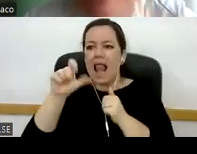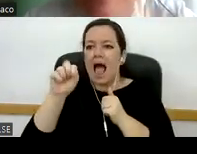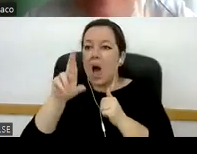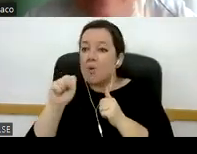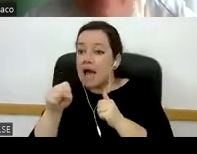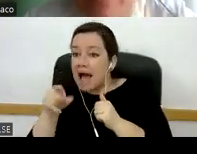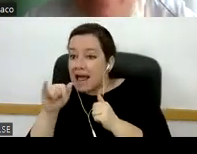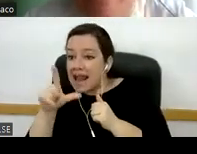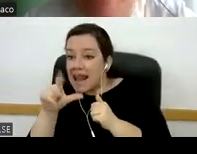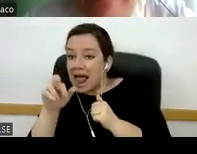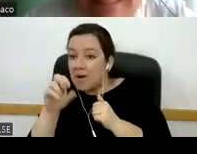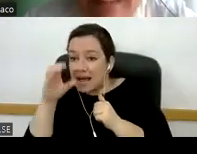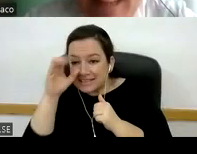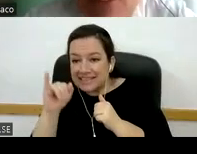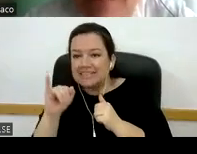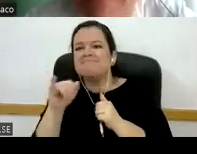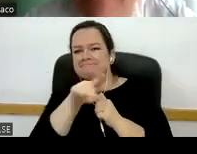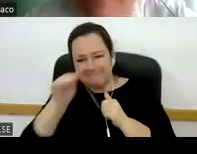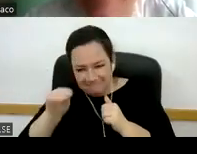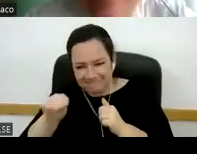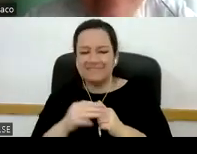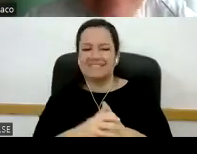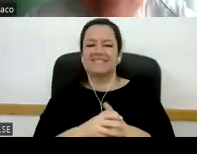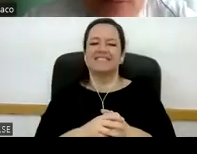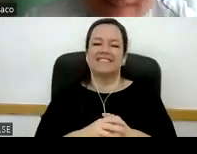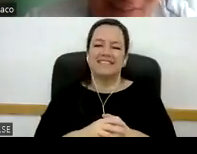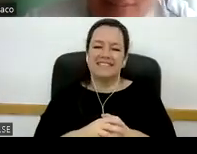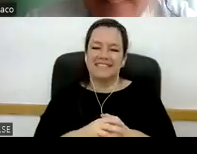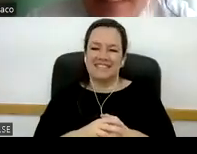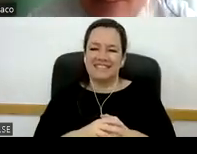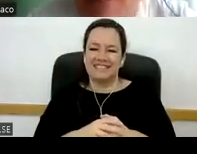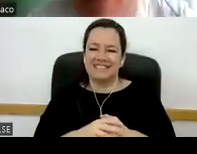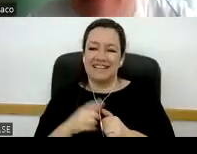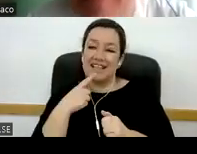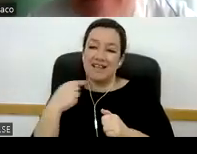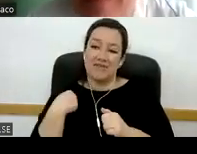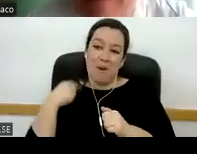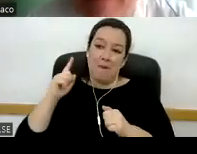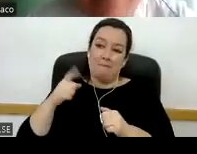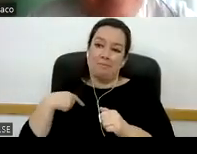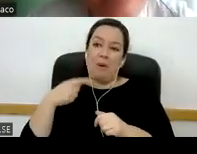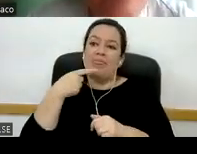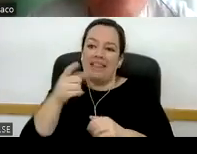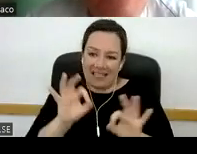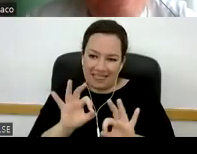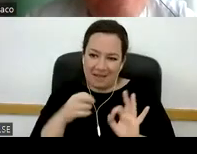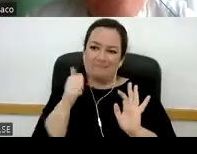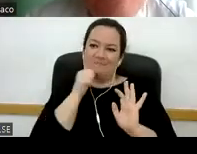escucha, a que la atraquéis. No le digáis que os he mandado yo, pero a que la